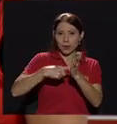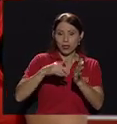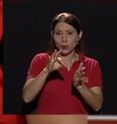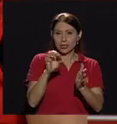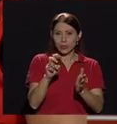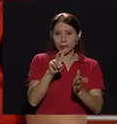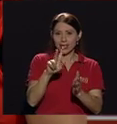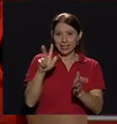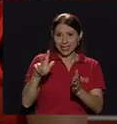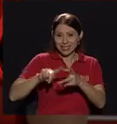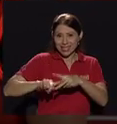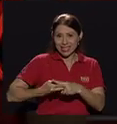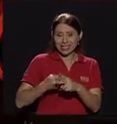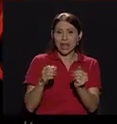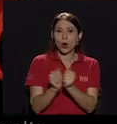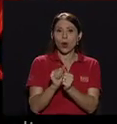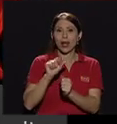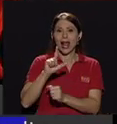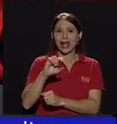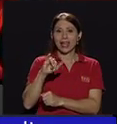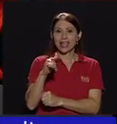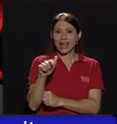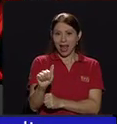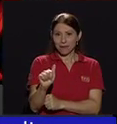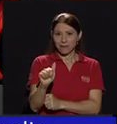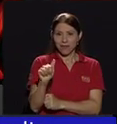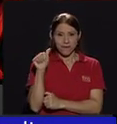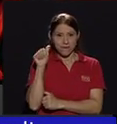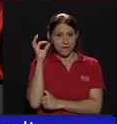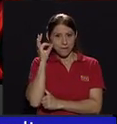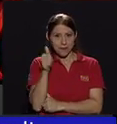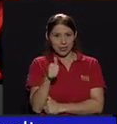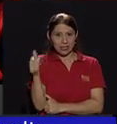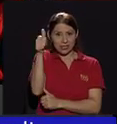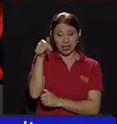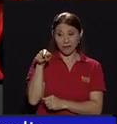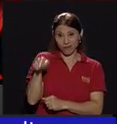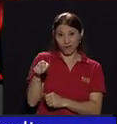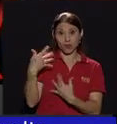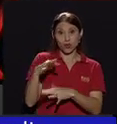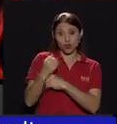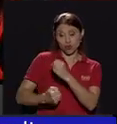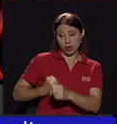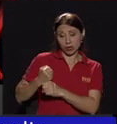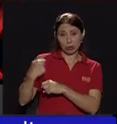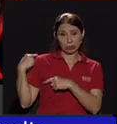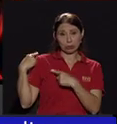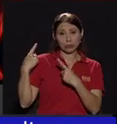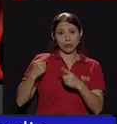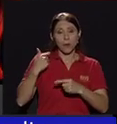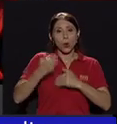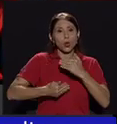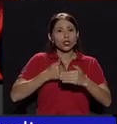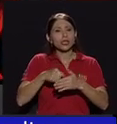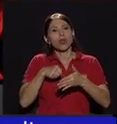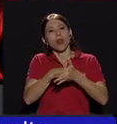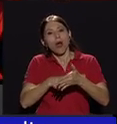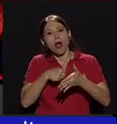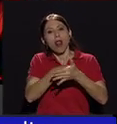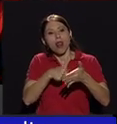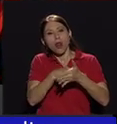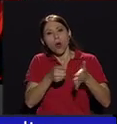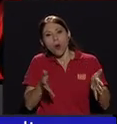con la Liga, ¿verdad? Desde esa fecha que inicia todo un proceso de lobby,